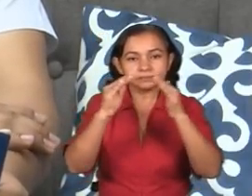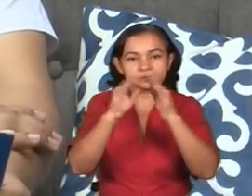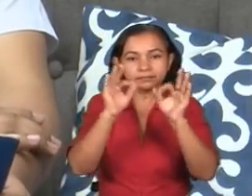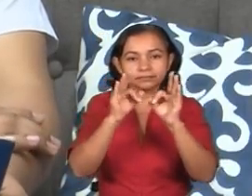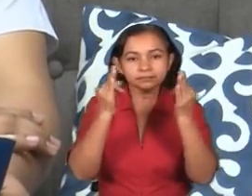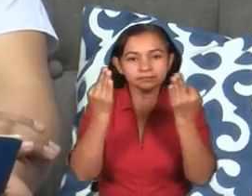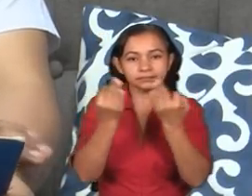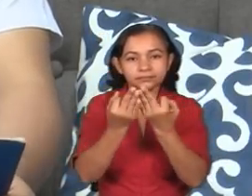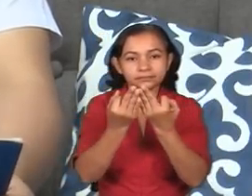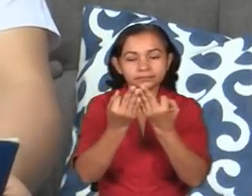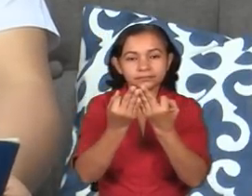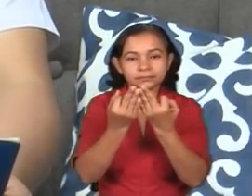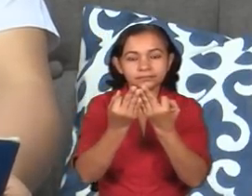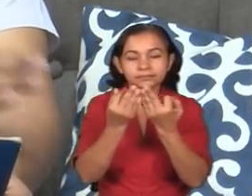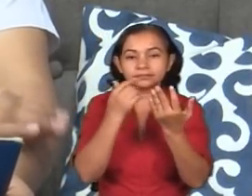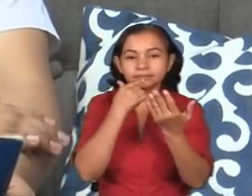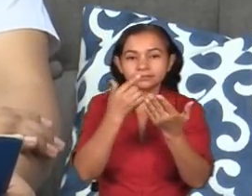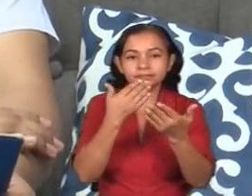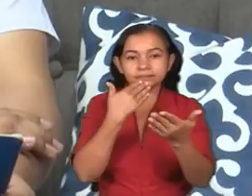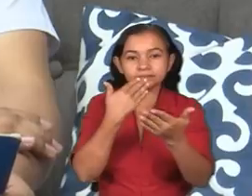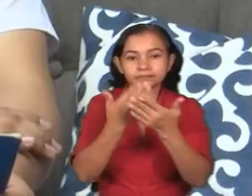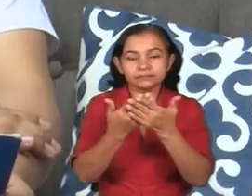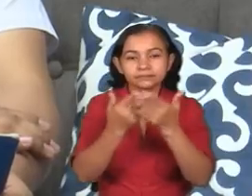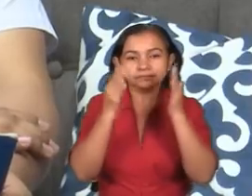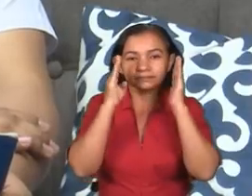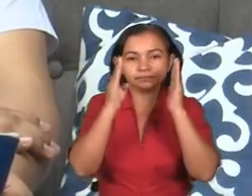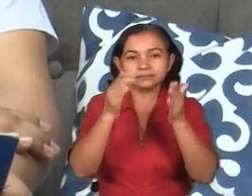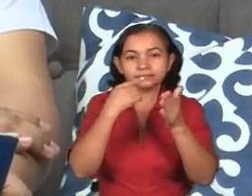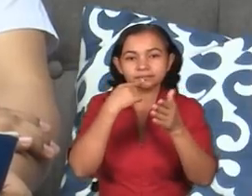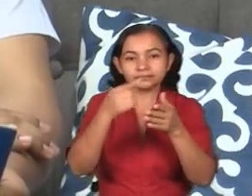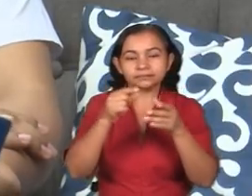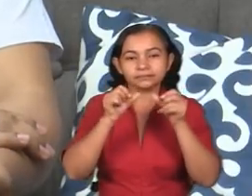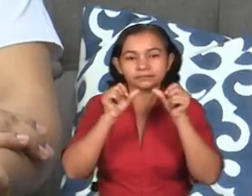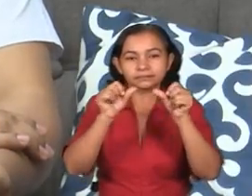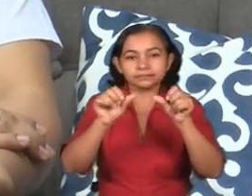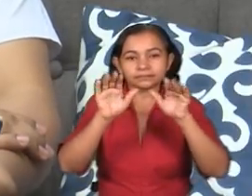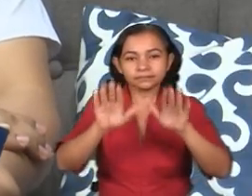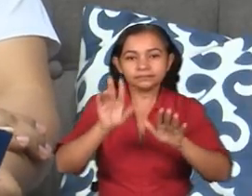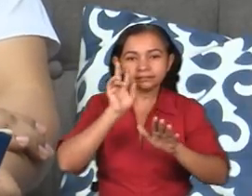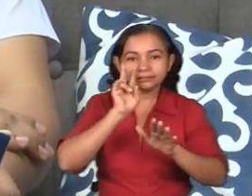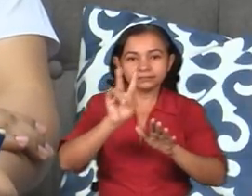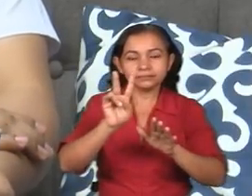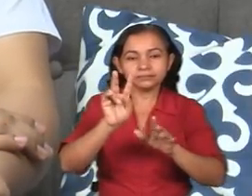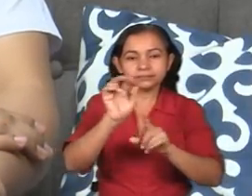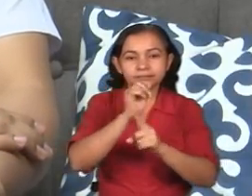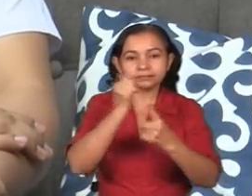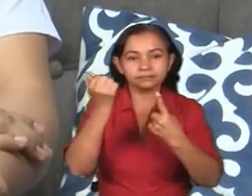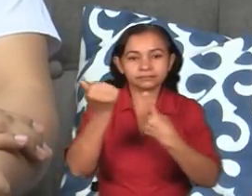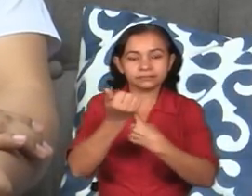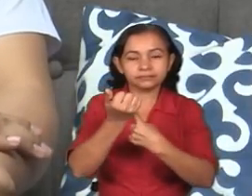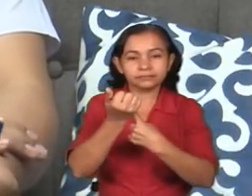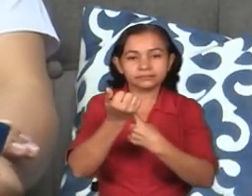familias nicaragüenses. No me resta más que agradecerles su compañía e invitarles a que se queden en sintonía del canal parlamentario,